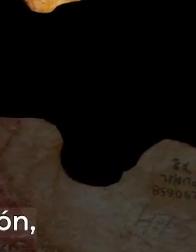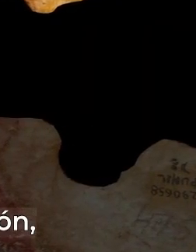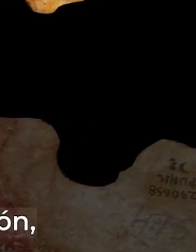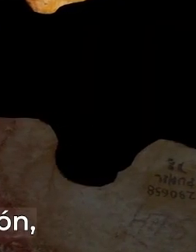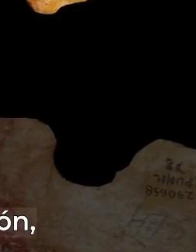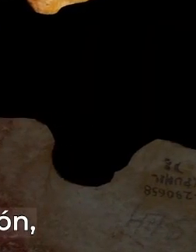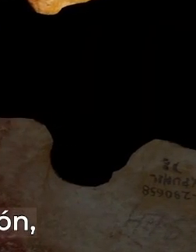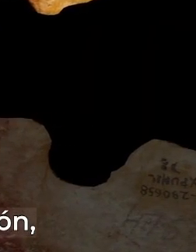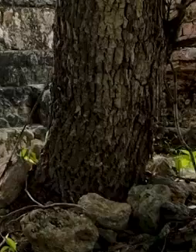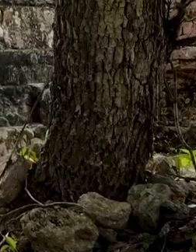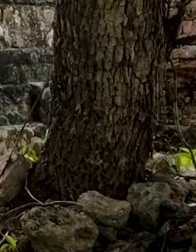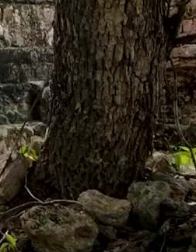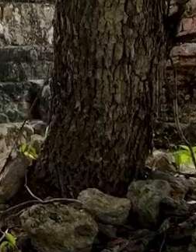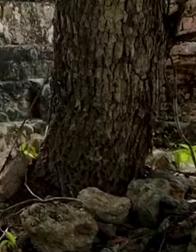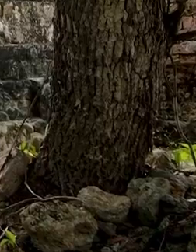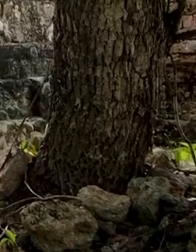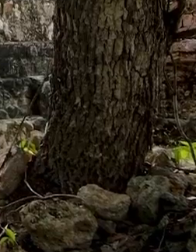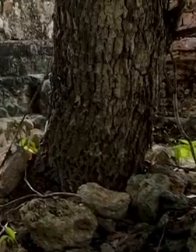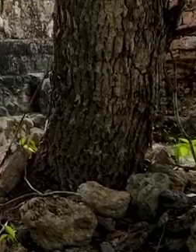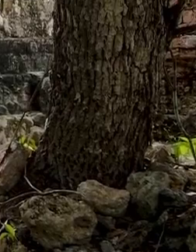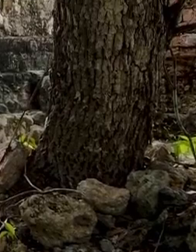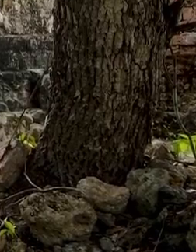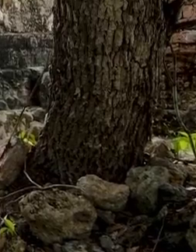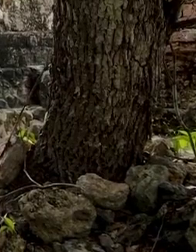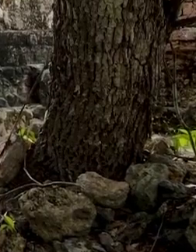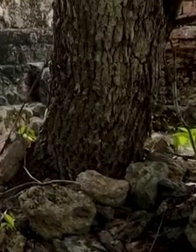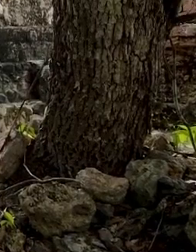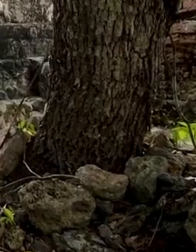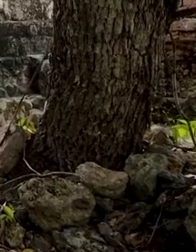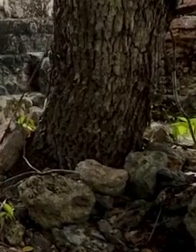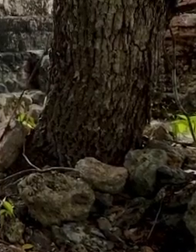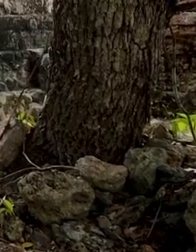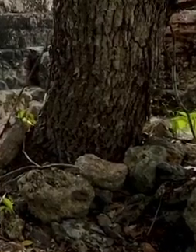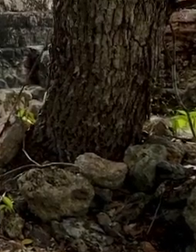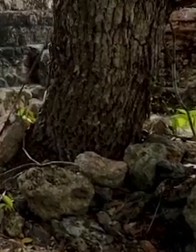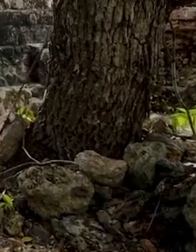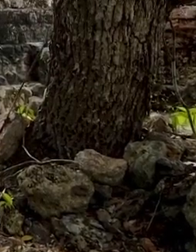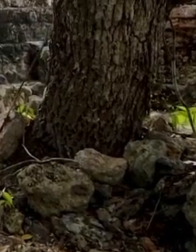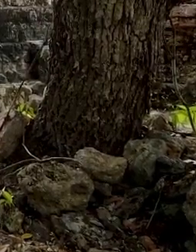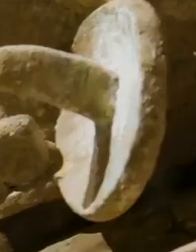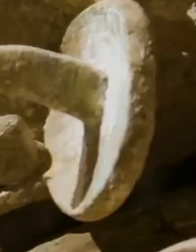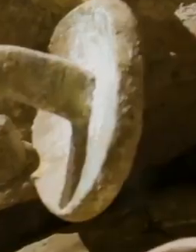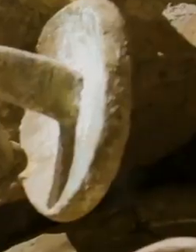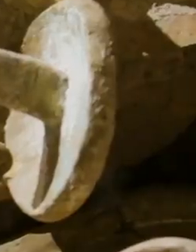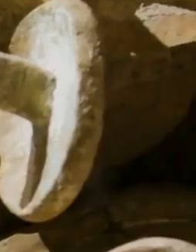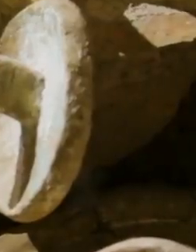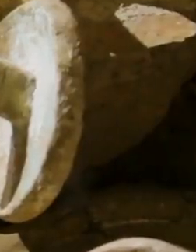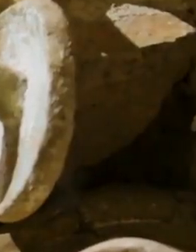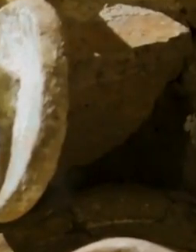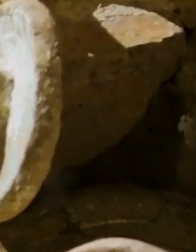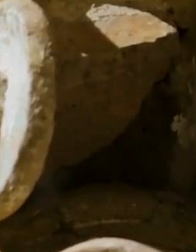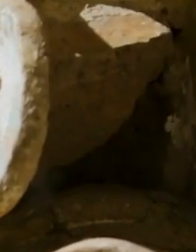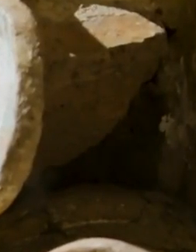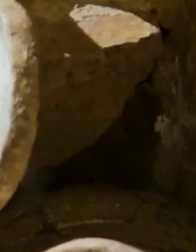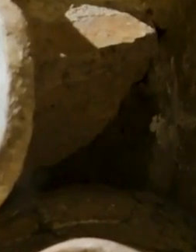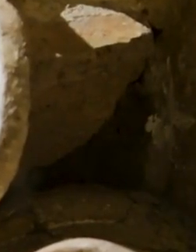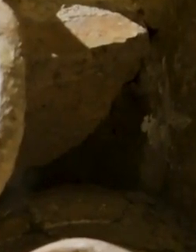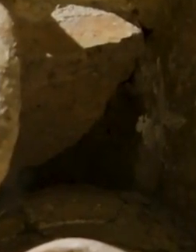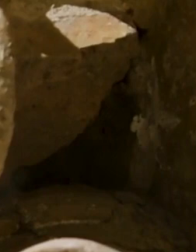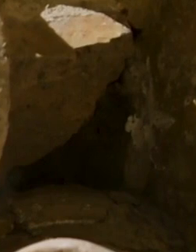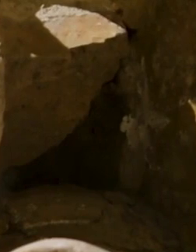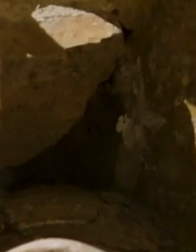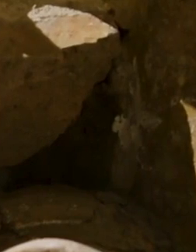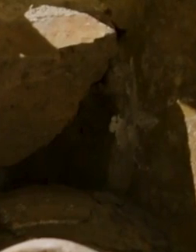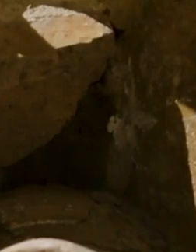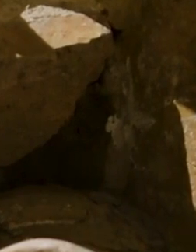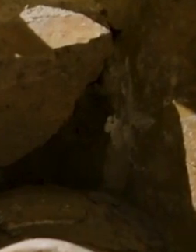de organización, que marcarían una época en el desarrollo de las culturas mayas de la península de Yucatán.